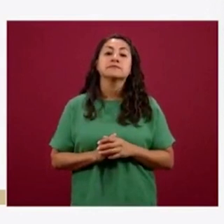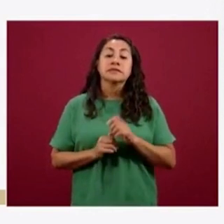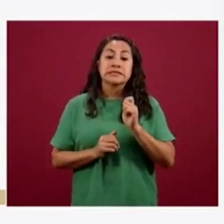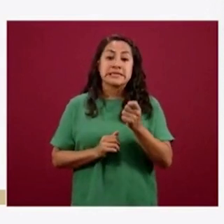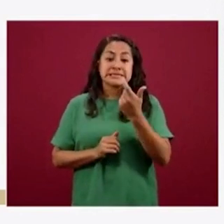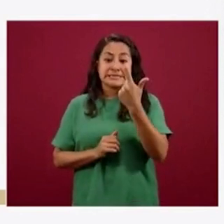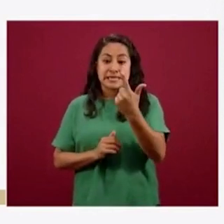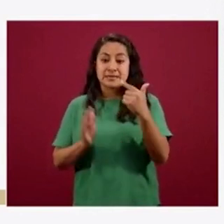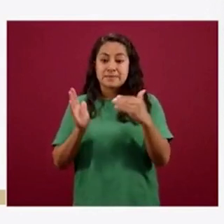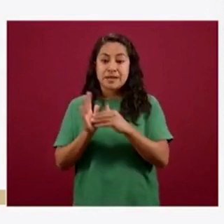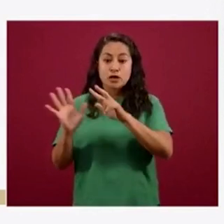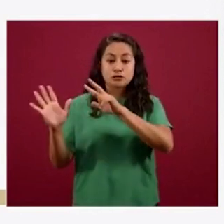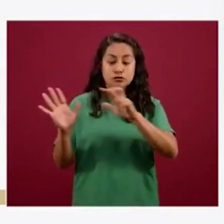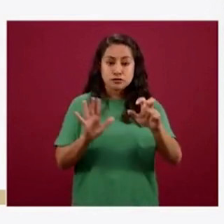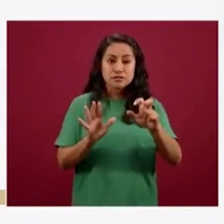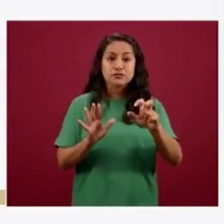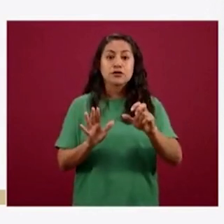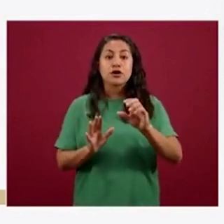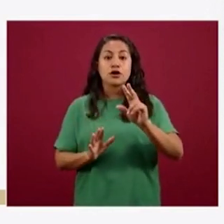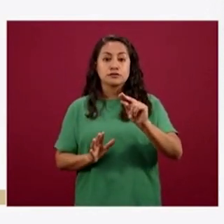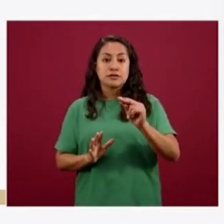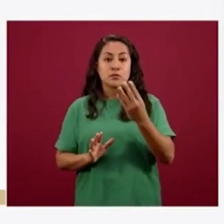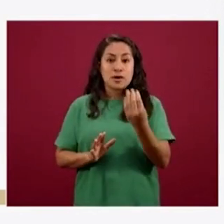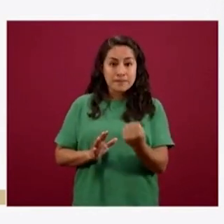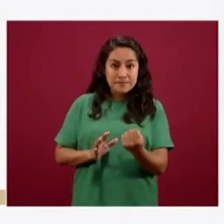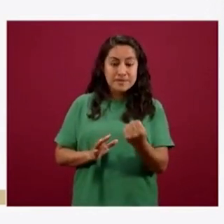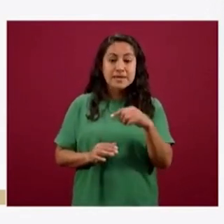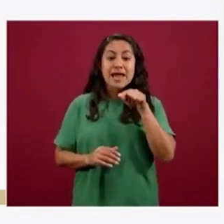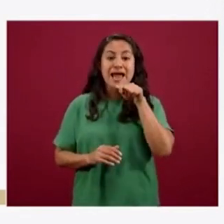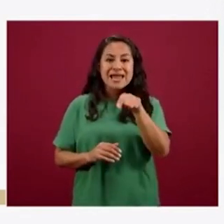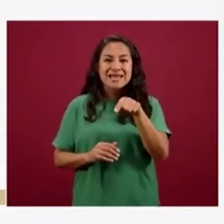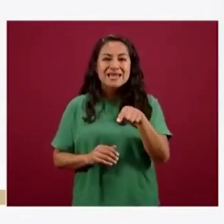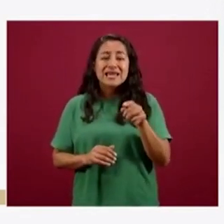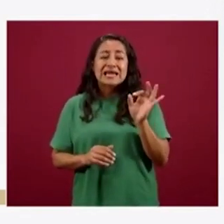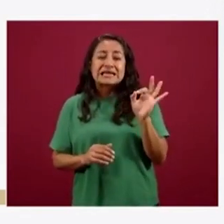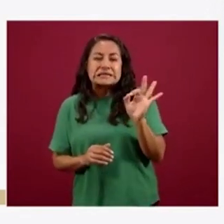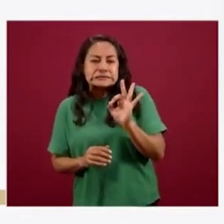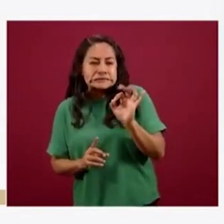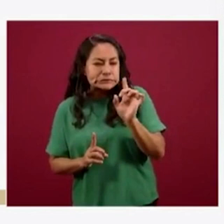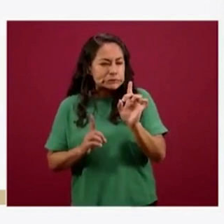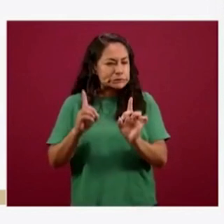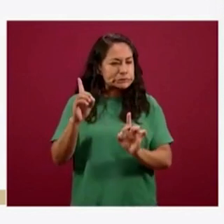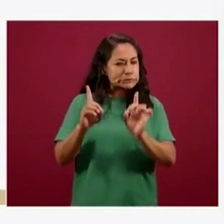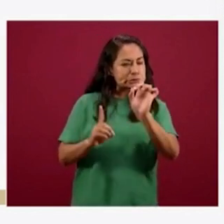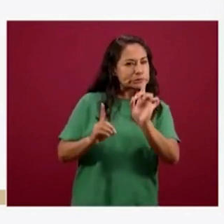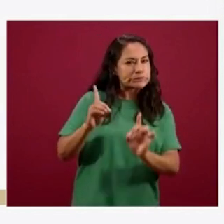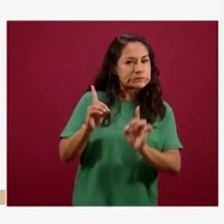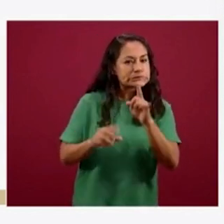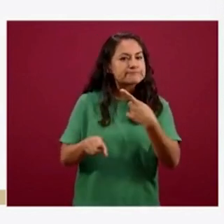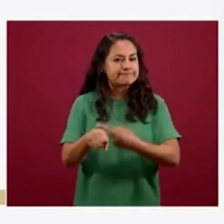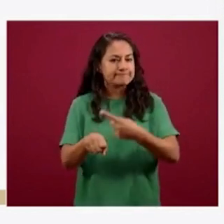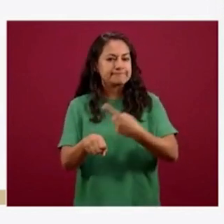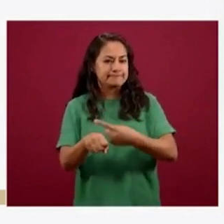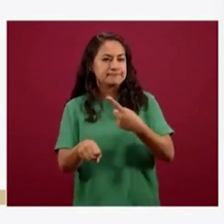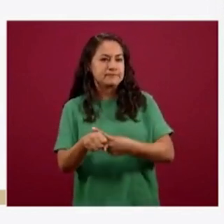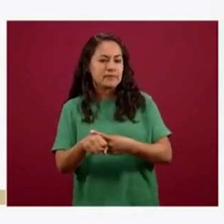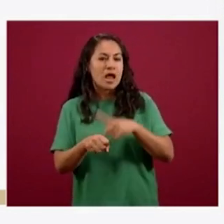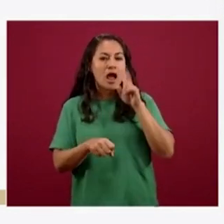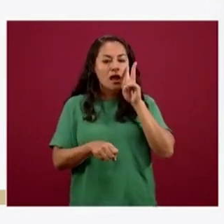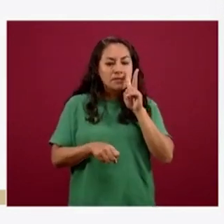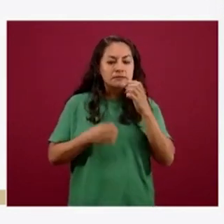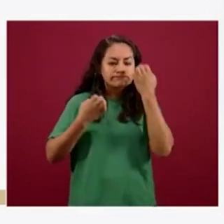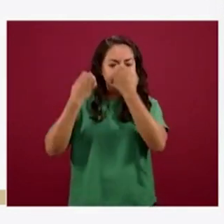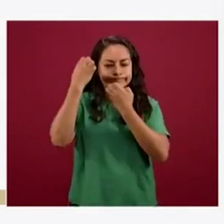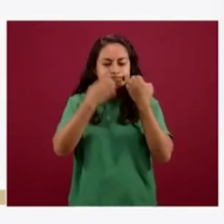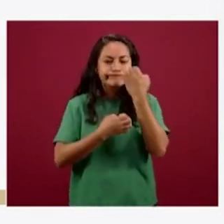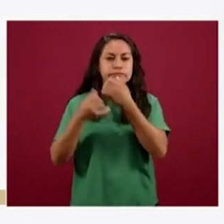sospechosos acumulados, es decir, casos que en su momento pudieran descartarse todavía o pudieran pasar a formar parte